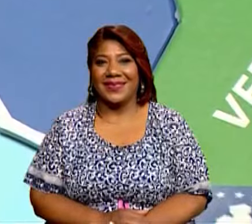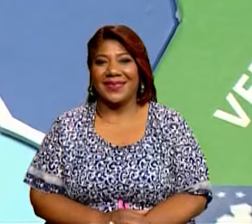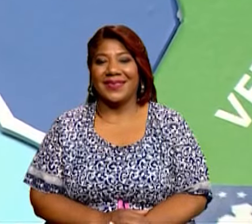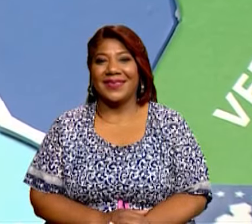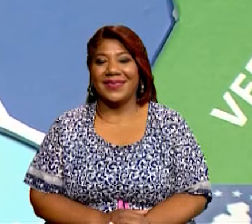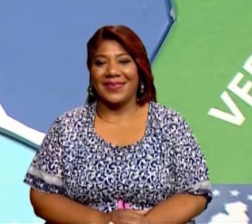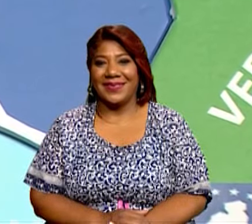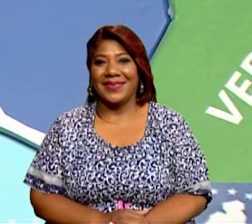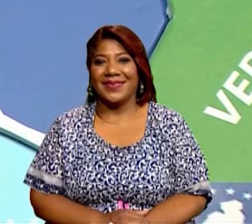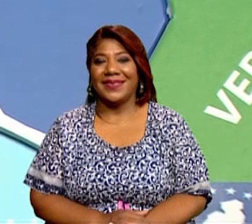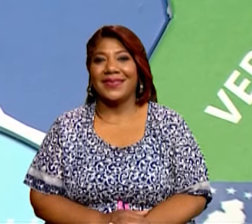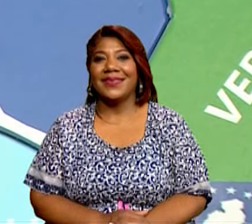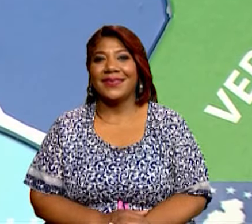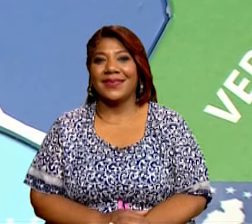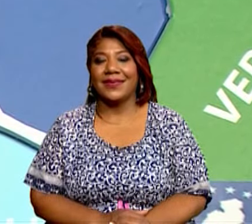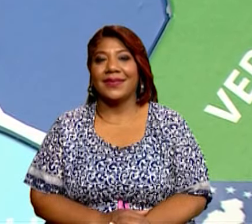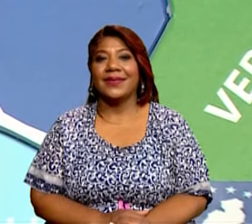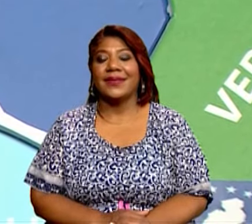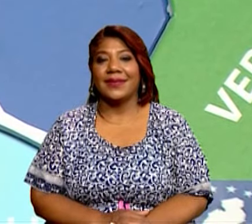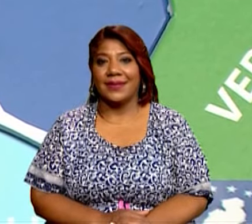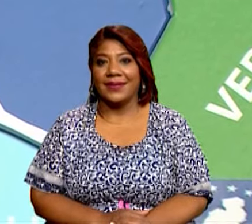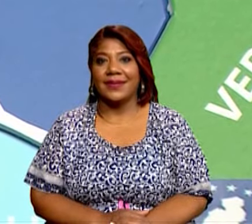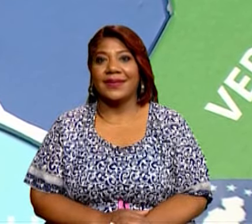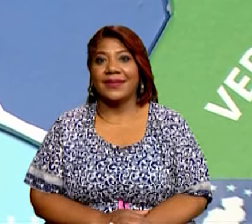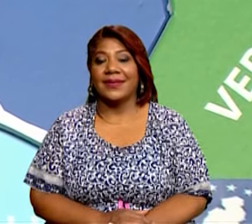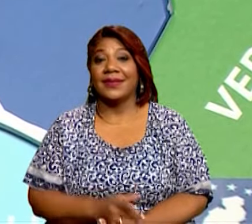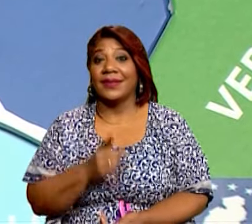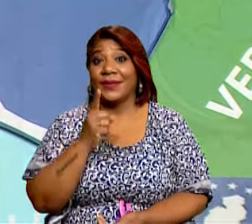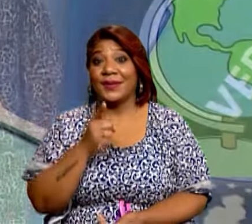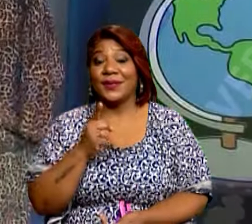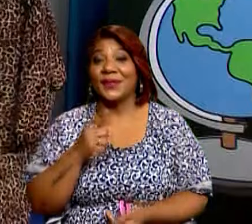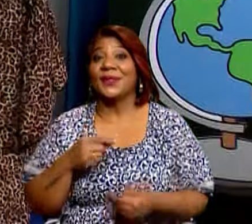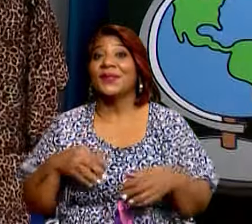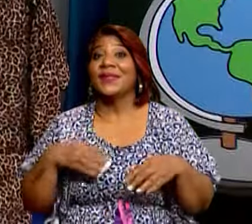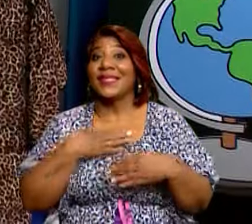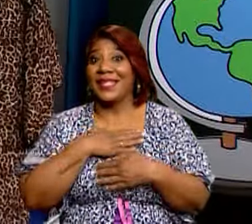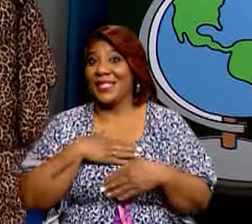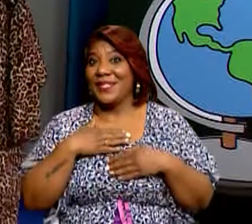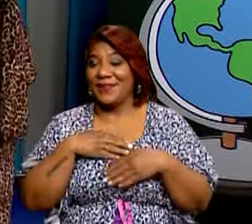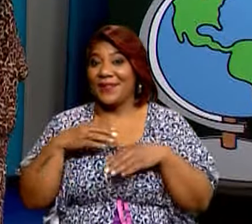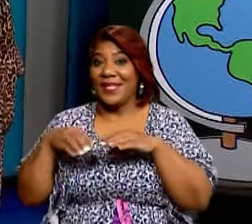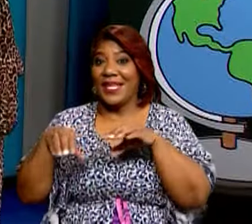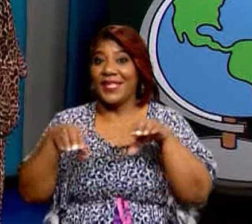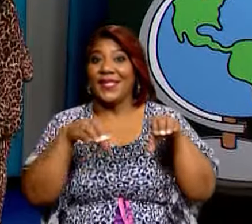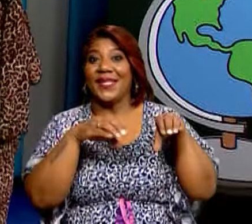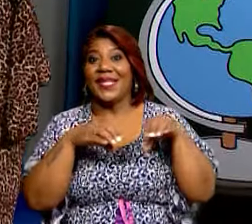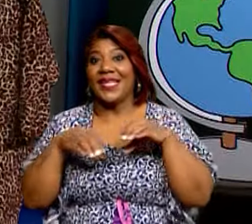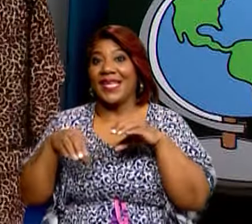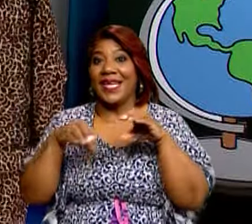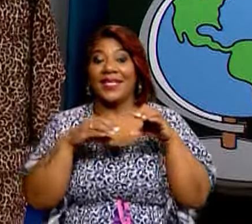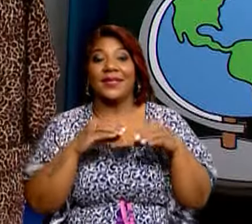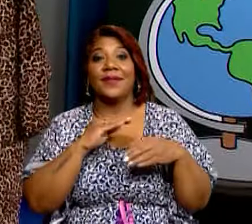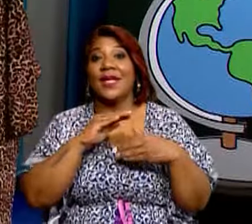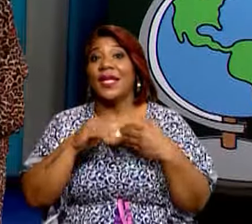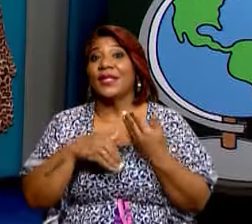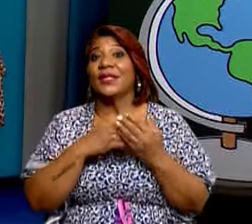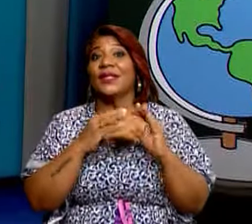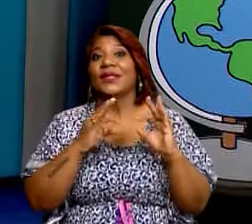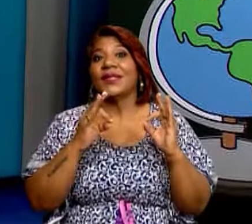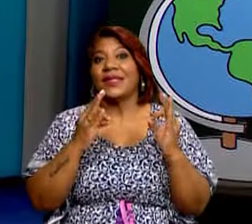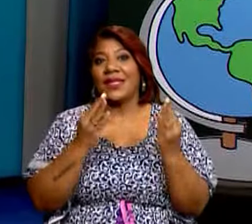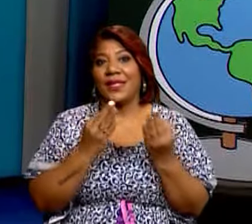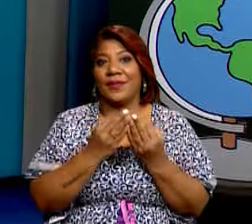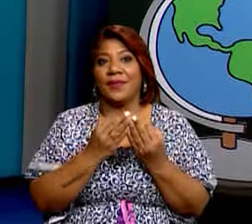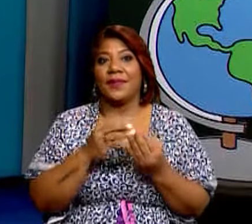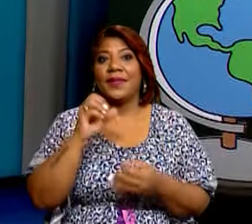así va a resultar una actividad bien divertida en la cual puede toda la familia